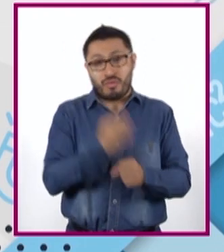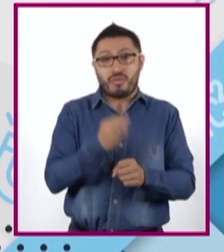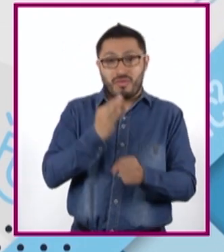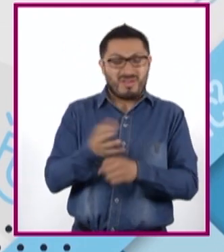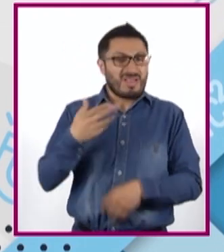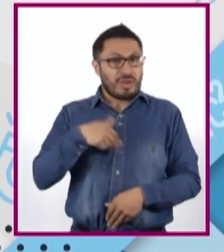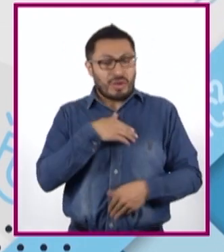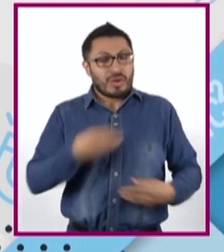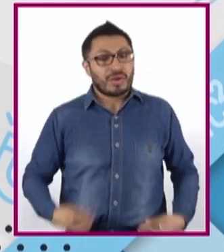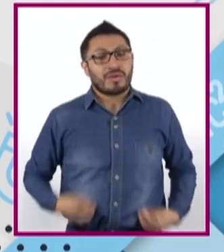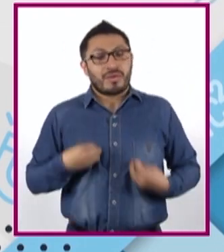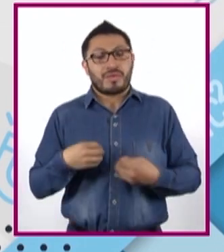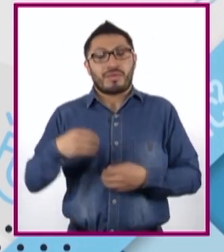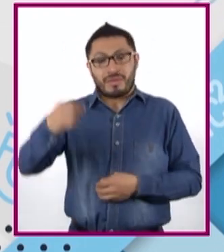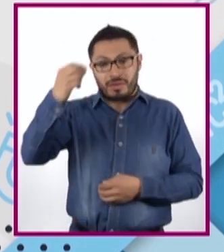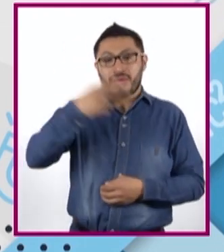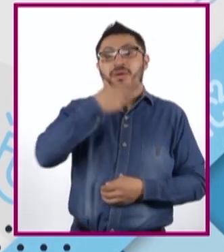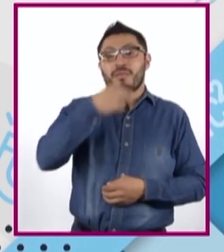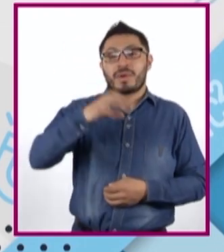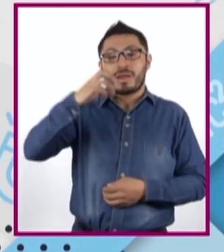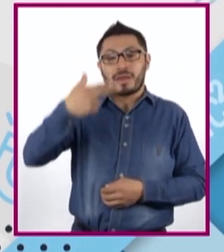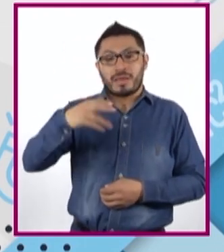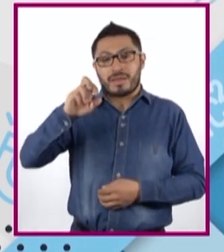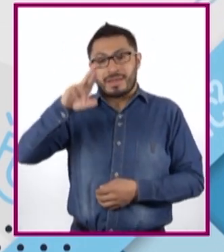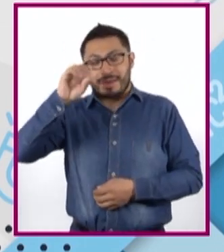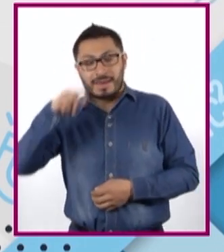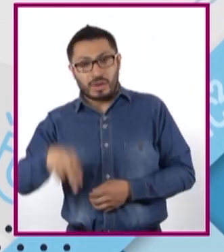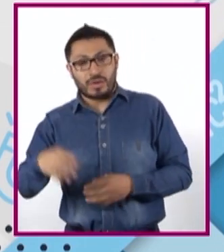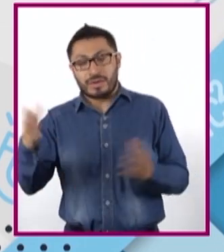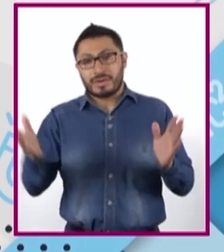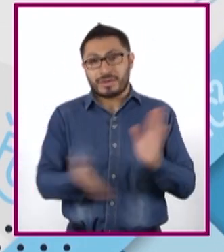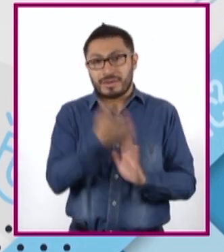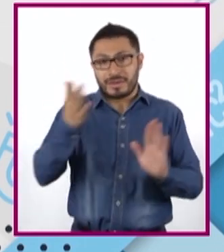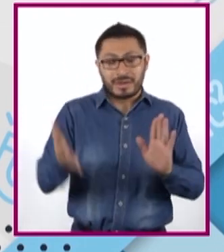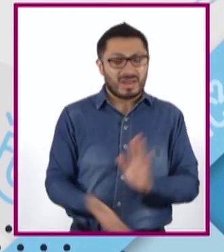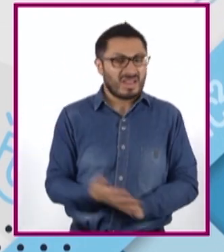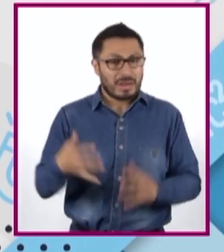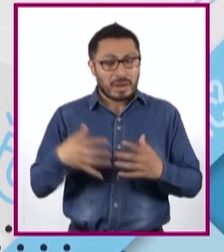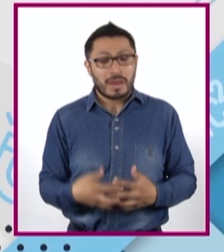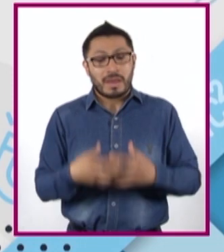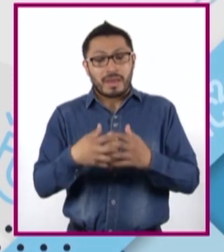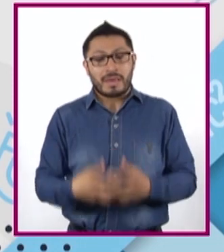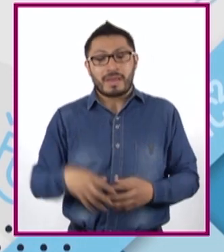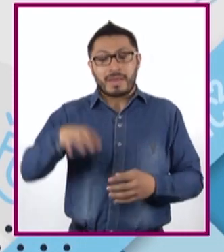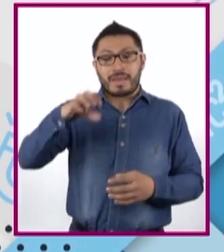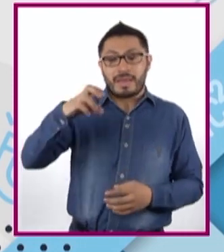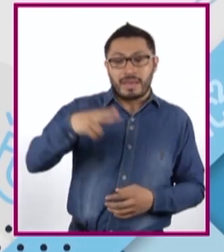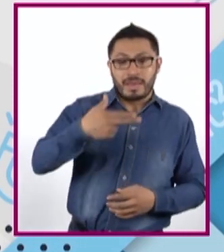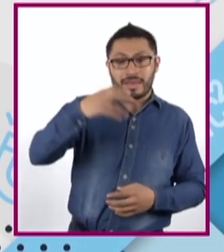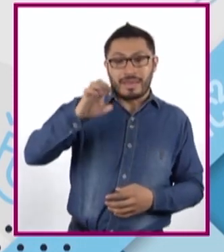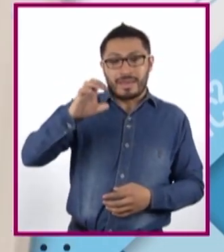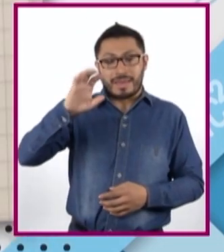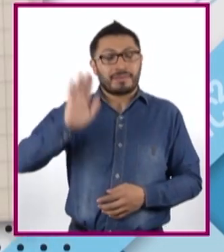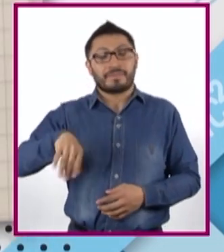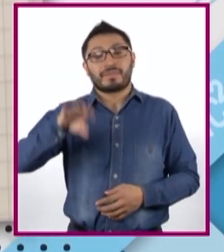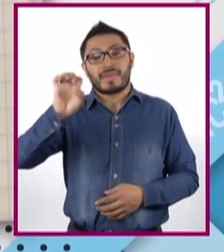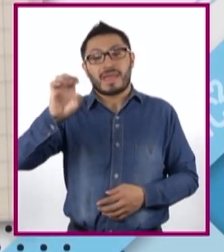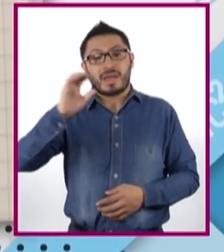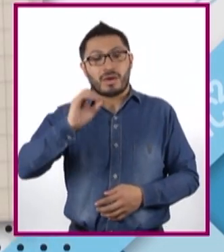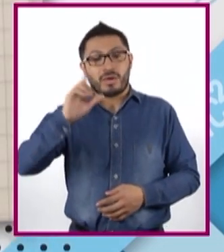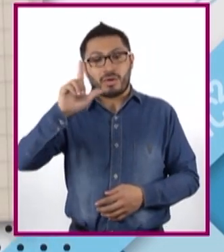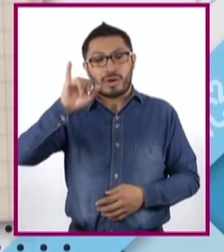el inventor Herón de Alejandría construyó un dispositivo llamado eolípila. Creo que